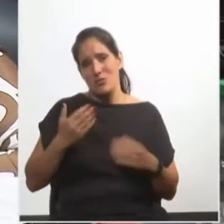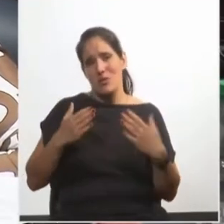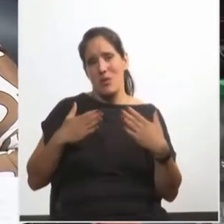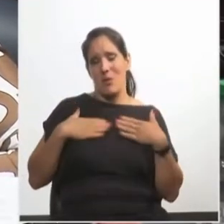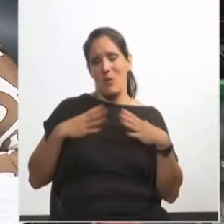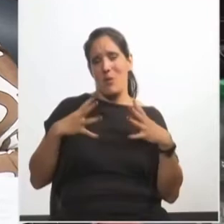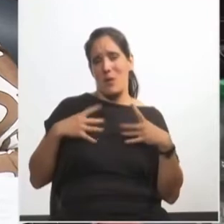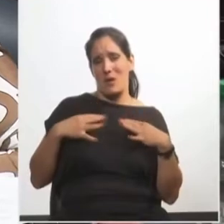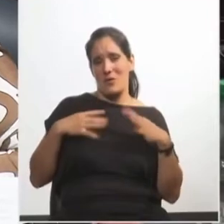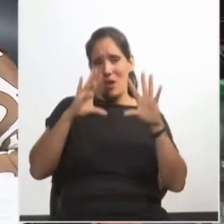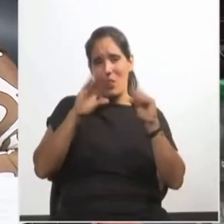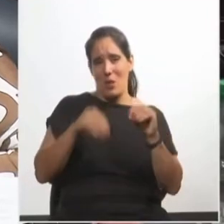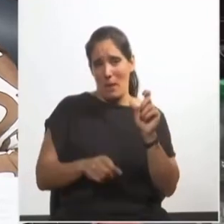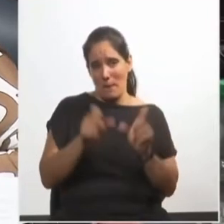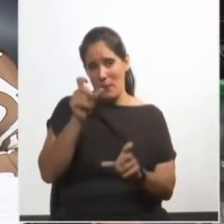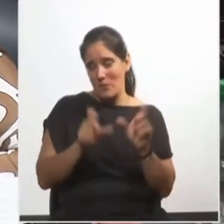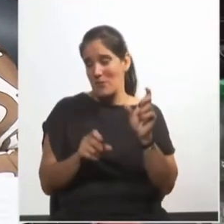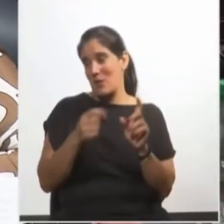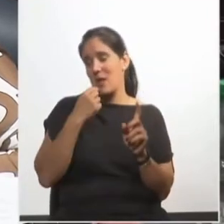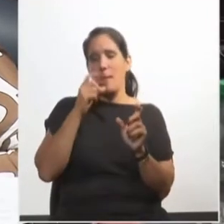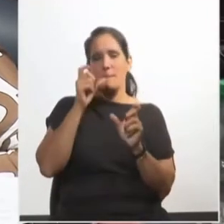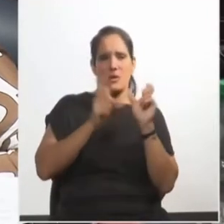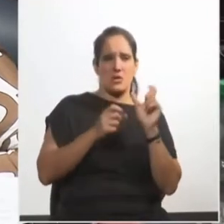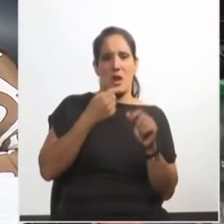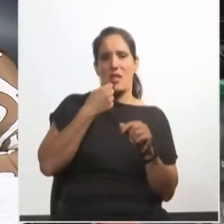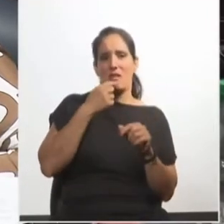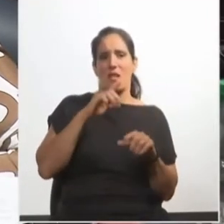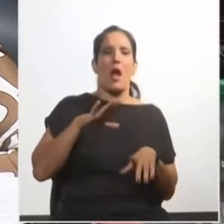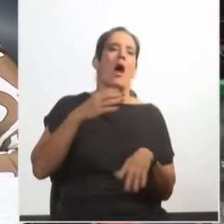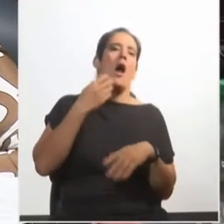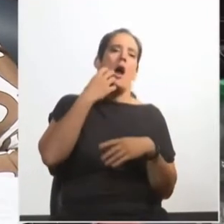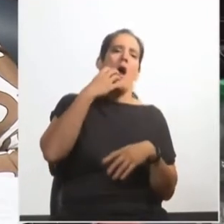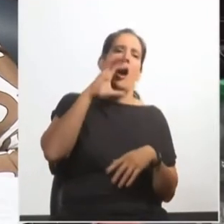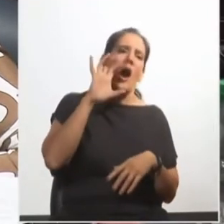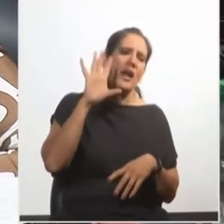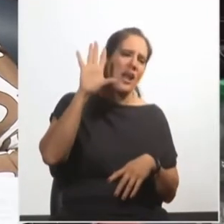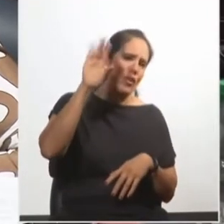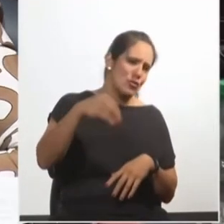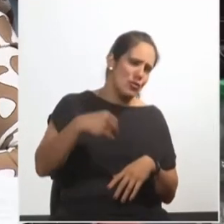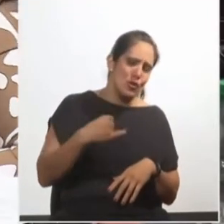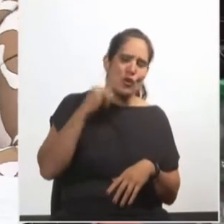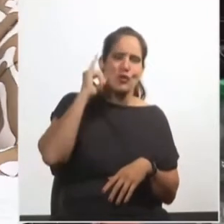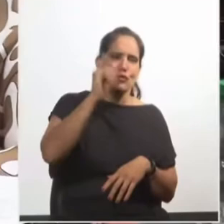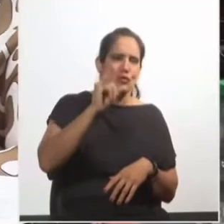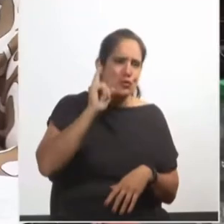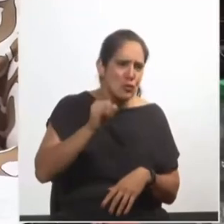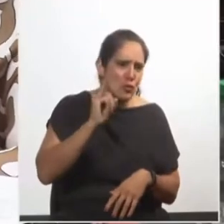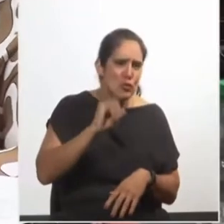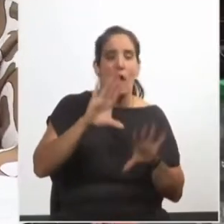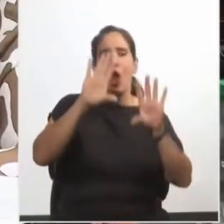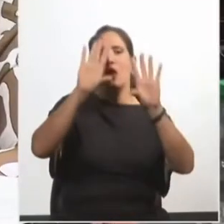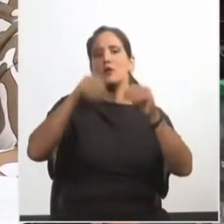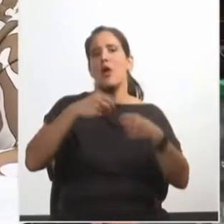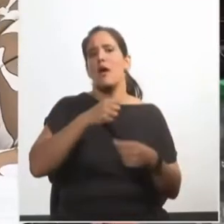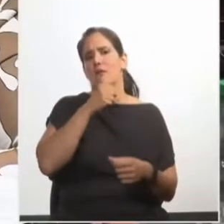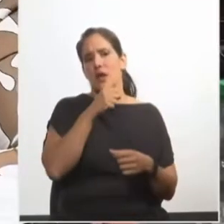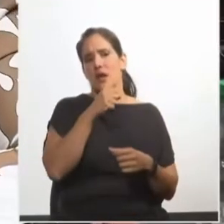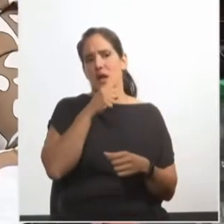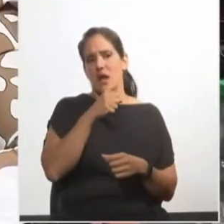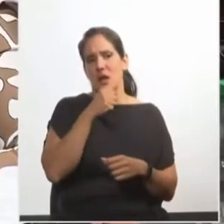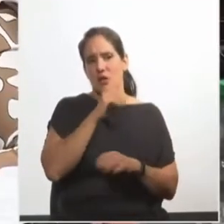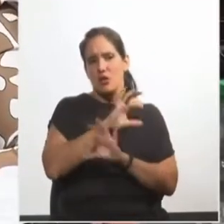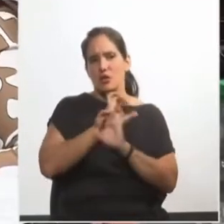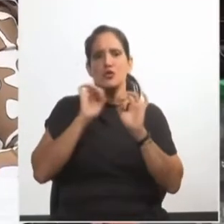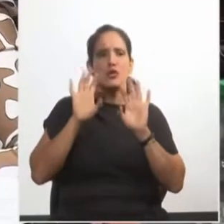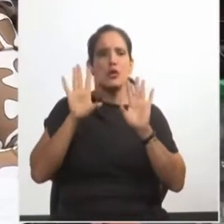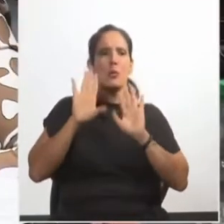universalista y que pregonaban la idea de que las personas tenían derecho a tener una cobertura en la vejez solo por el hecho de ser